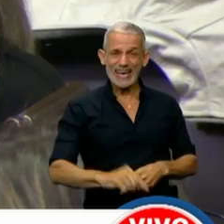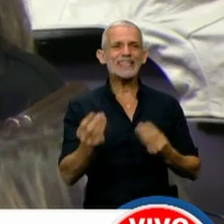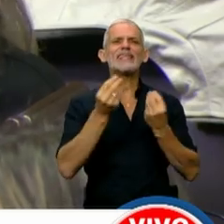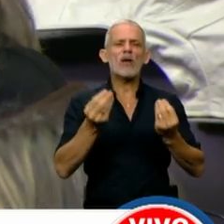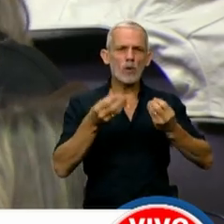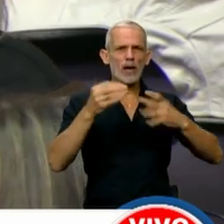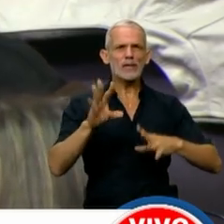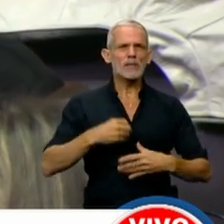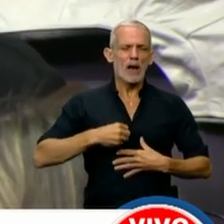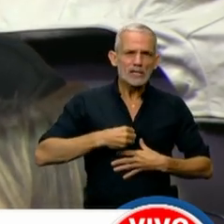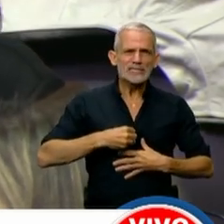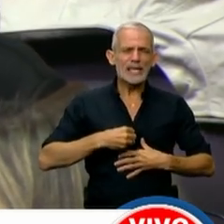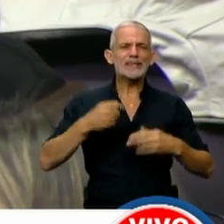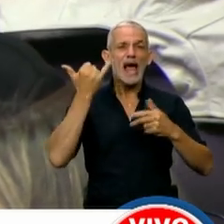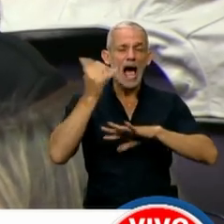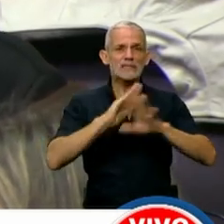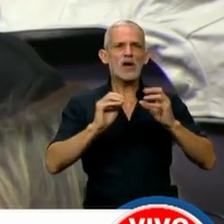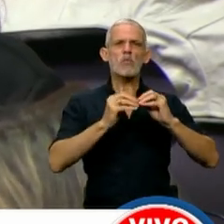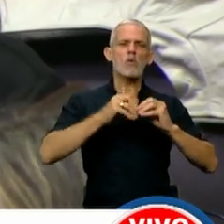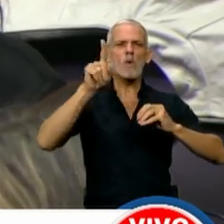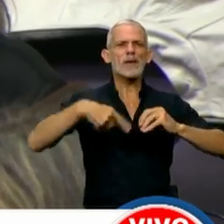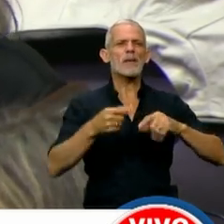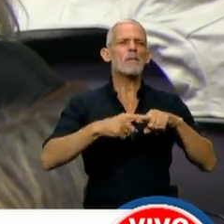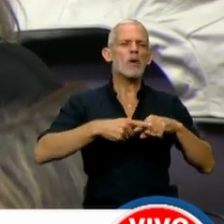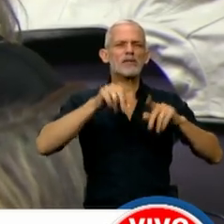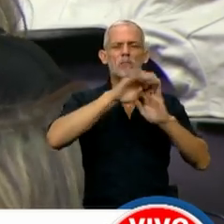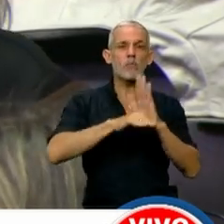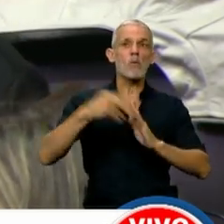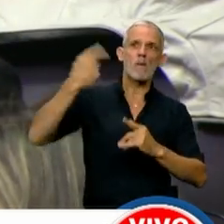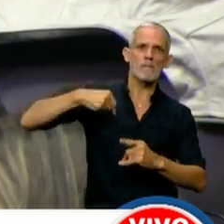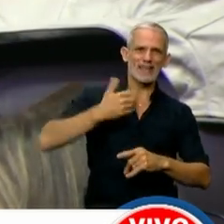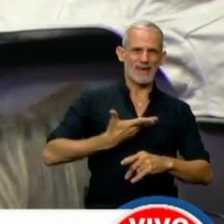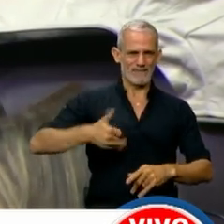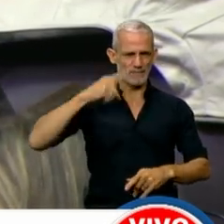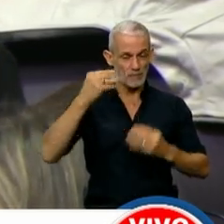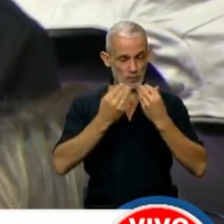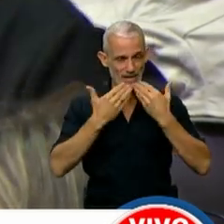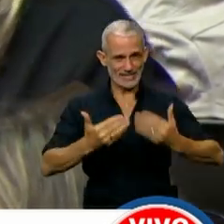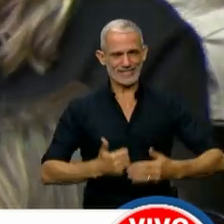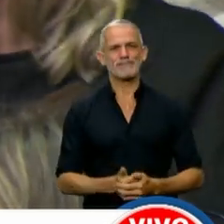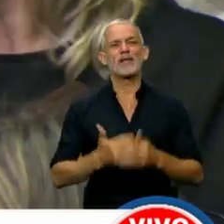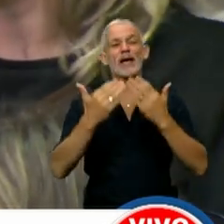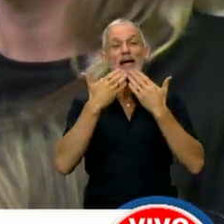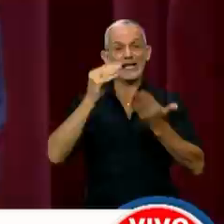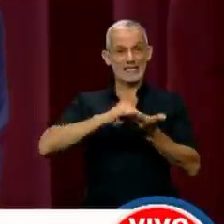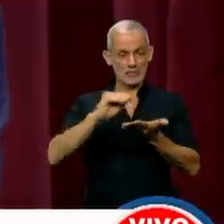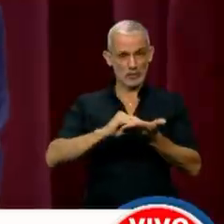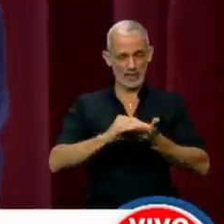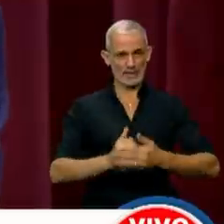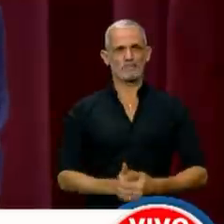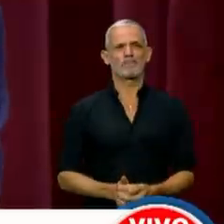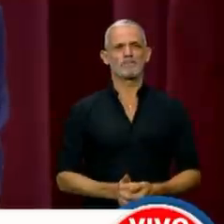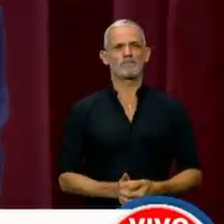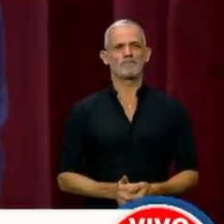se empiecen a sentir en serio las consecuencias de las políticas que exige el fondo monetario muchas gracias señor presidente gracias diputada